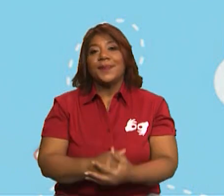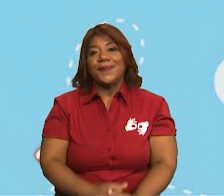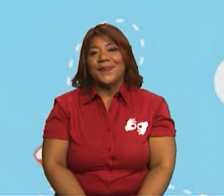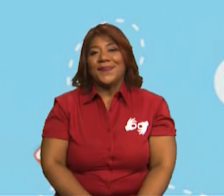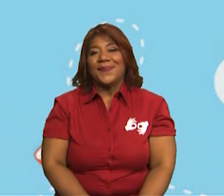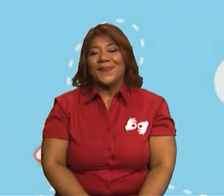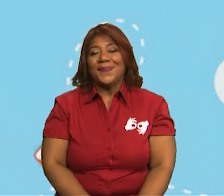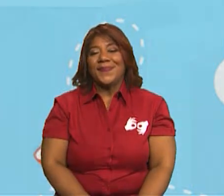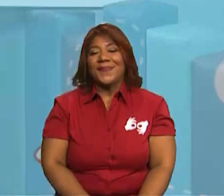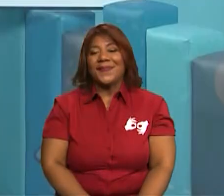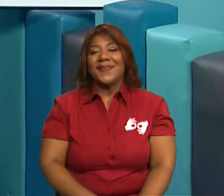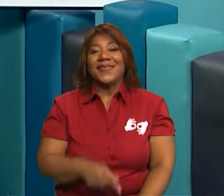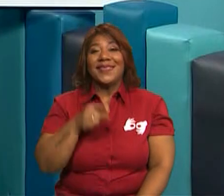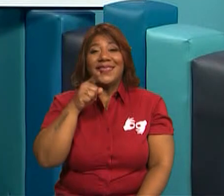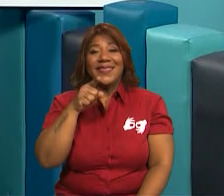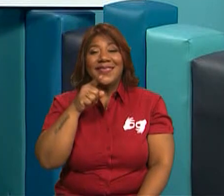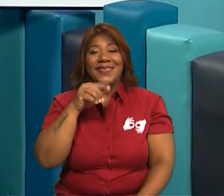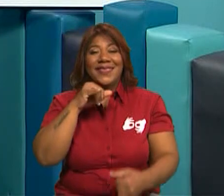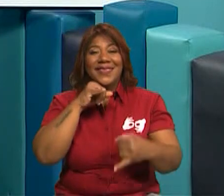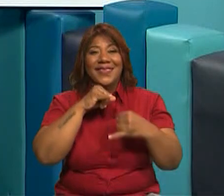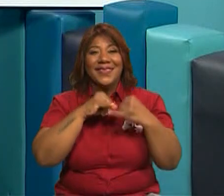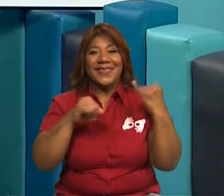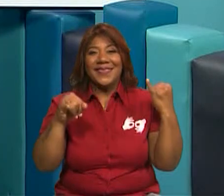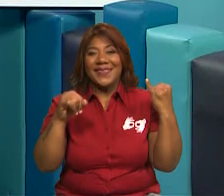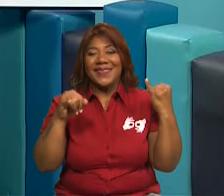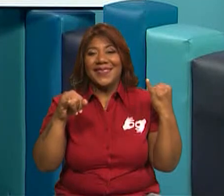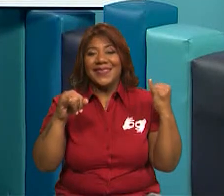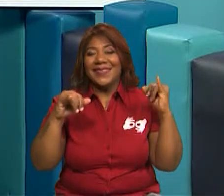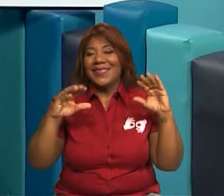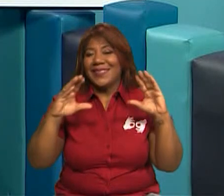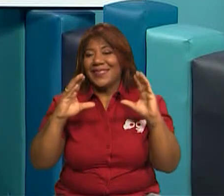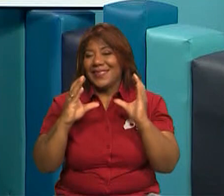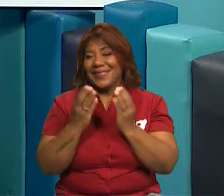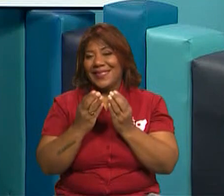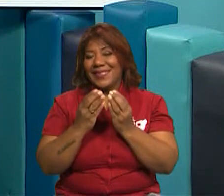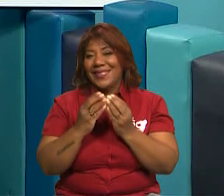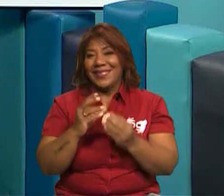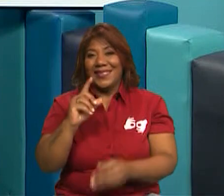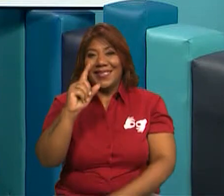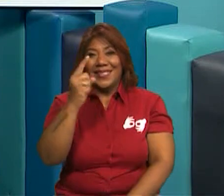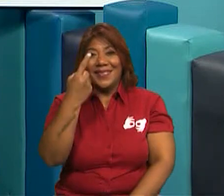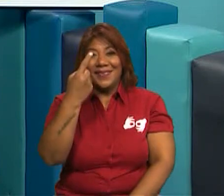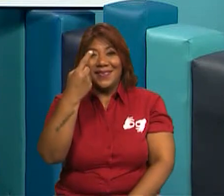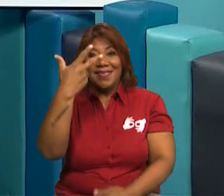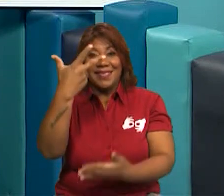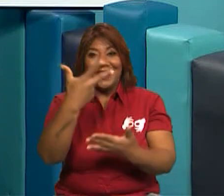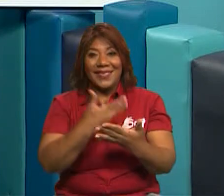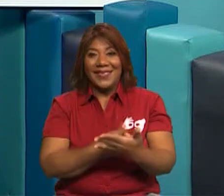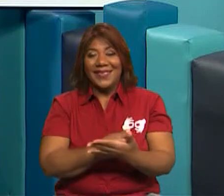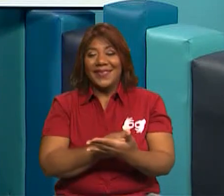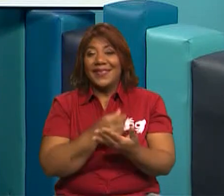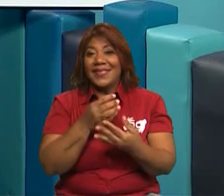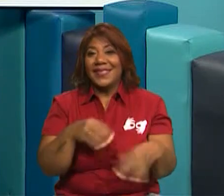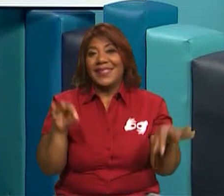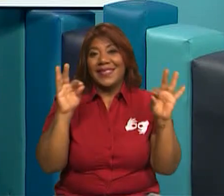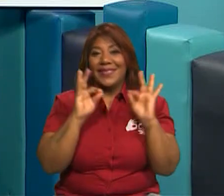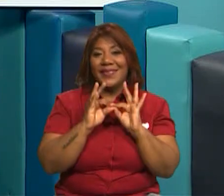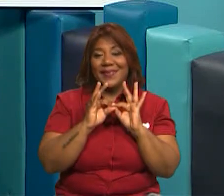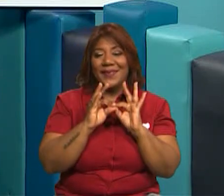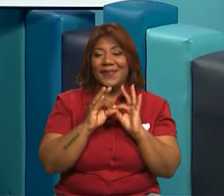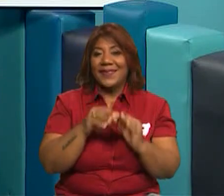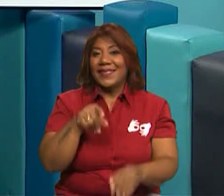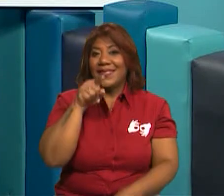Y chicos, así hemos finalizado entonces nuestro primer trimestre. Es muy importante